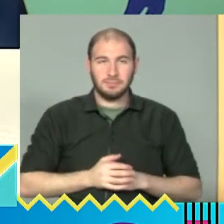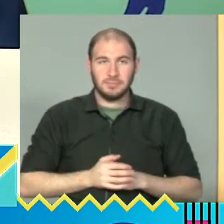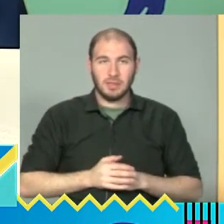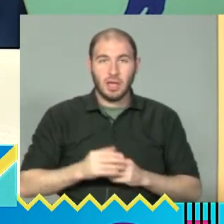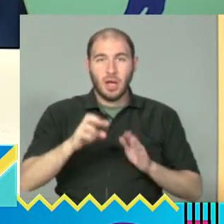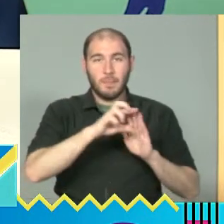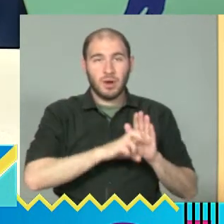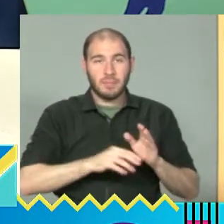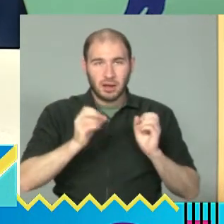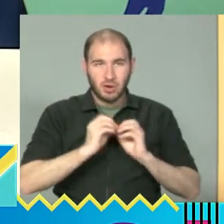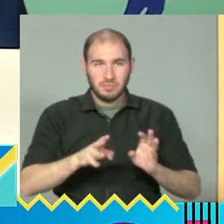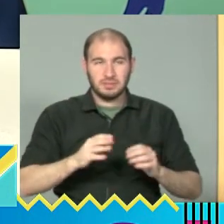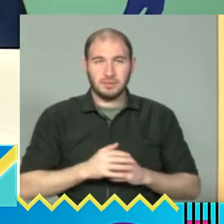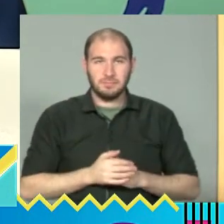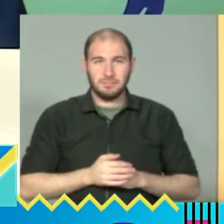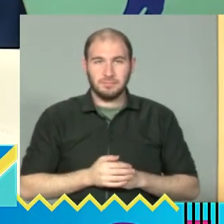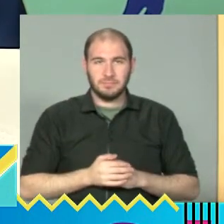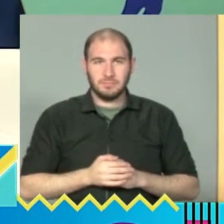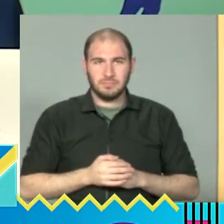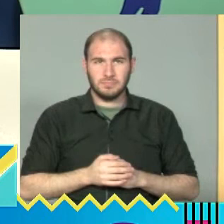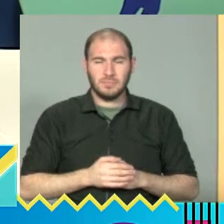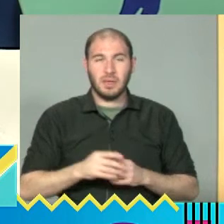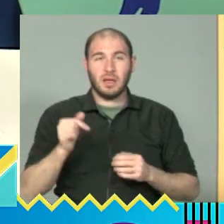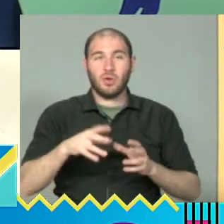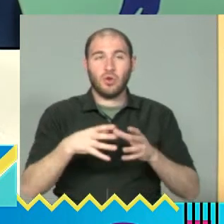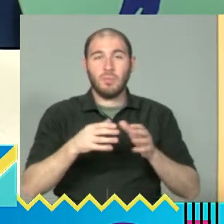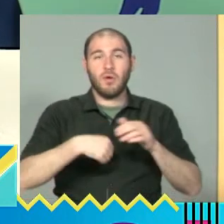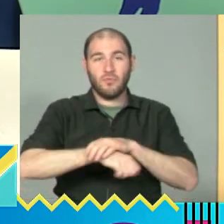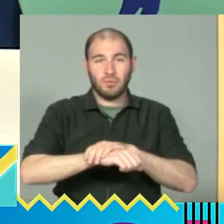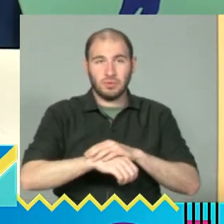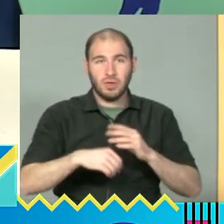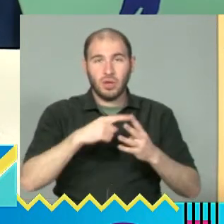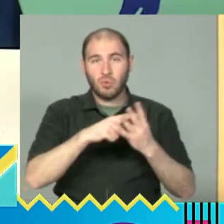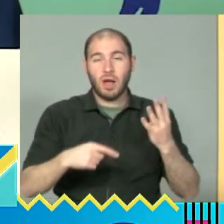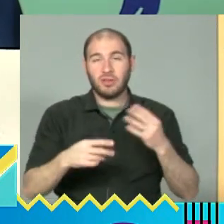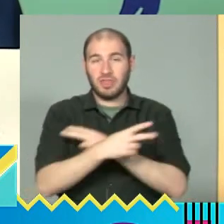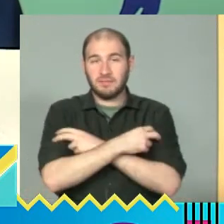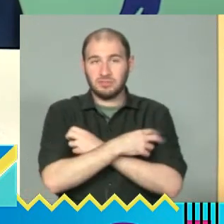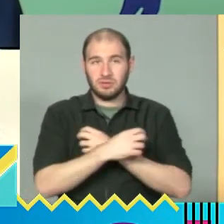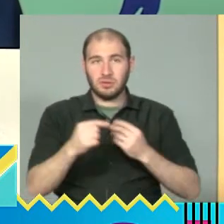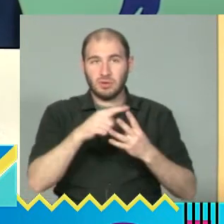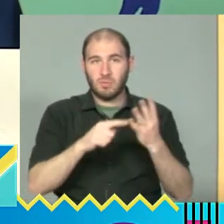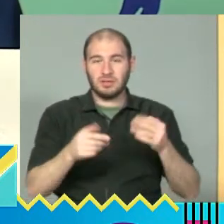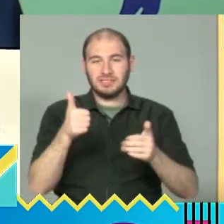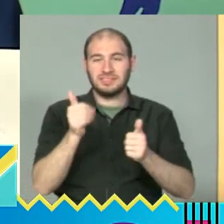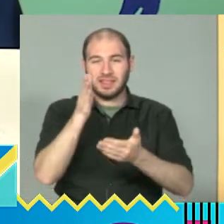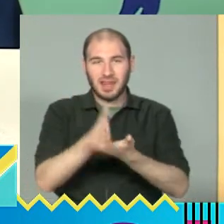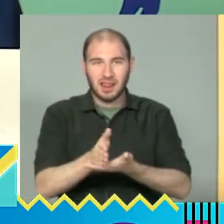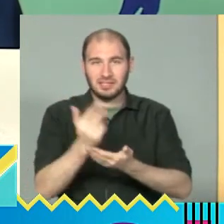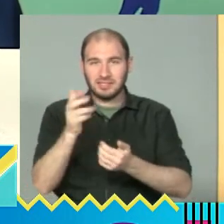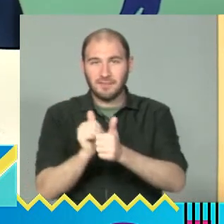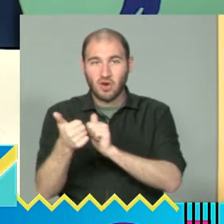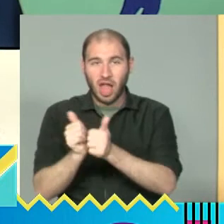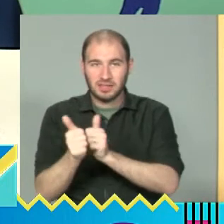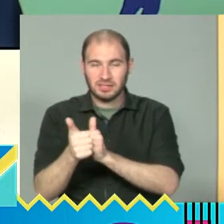este programa económico haciendo el parangón de un equipo de fútbol con 4 defensores que son 4 marcadores centrales, 3 volantes